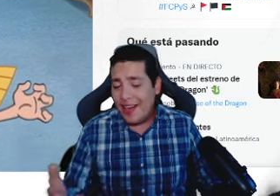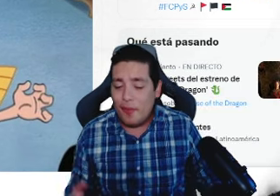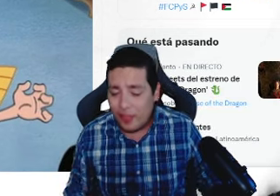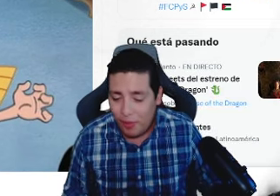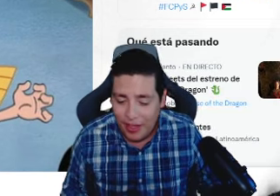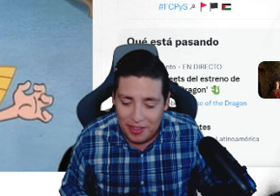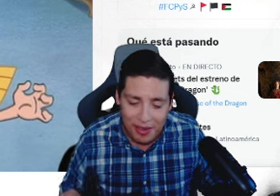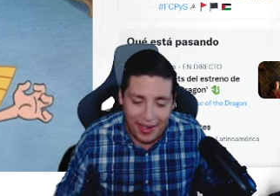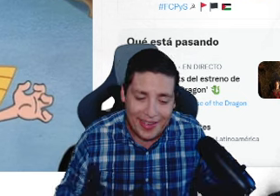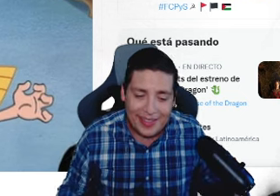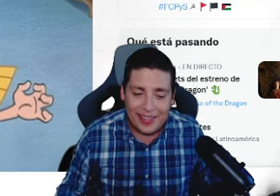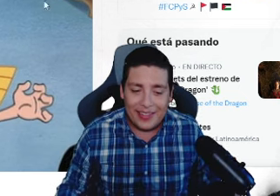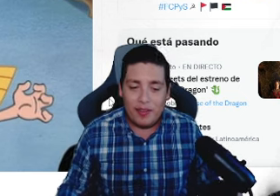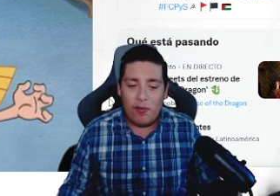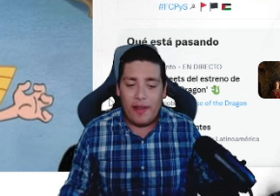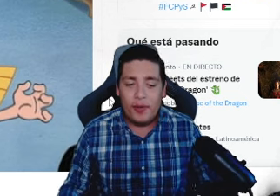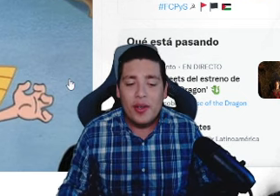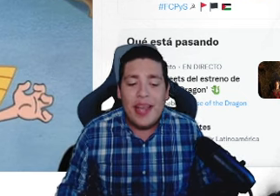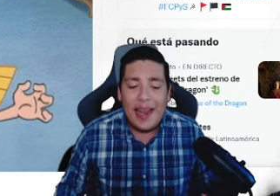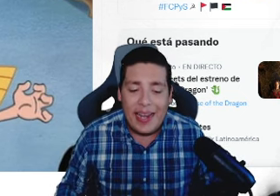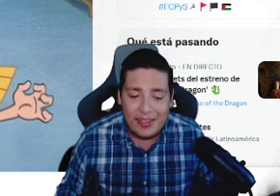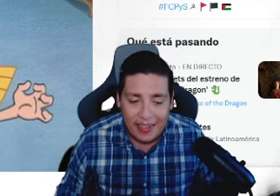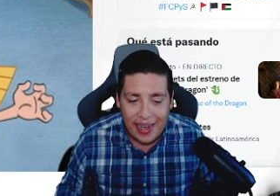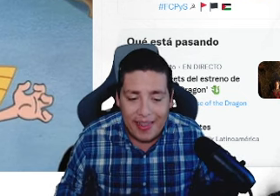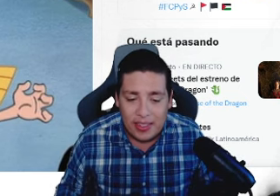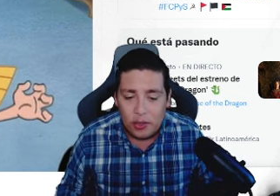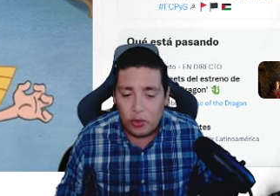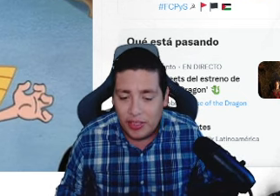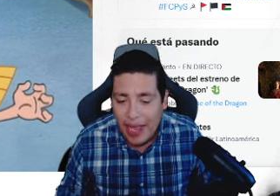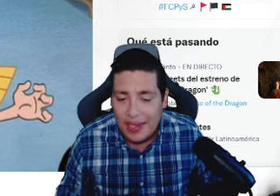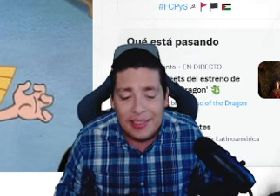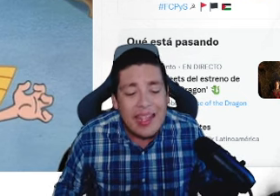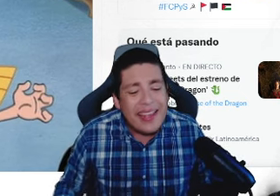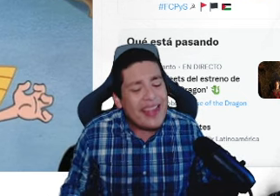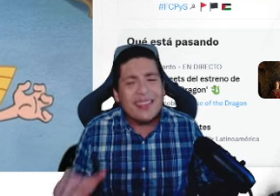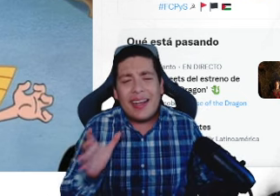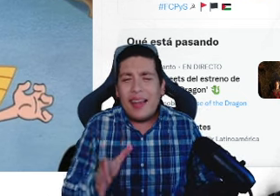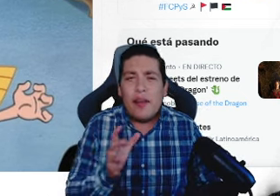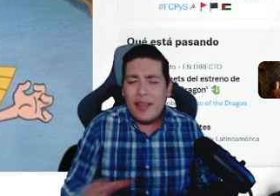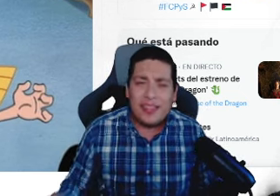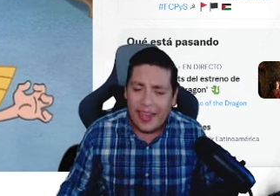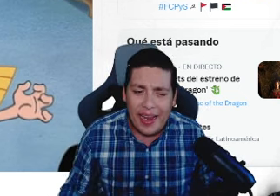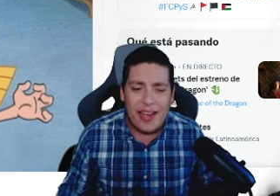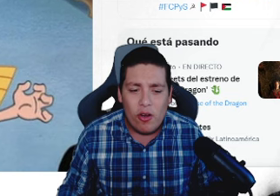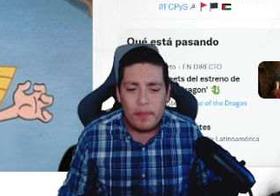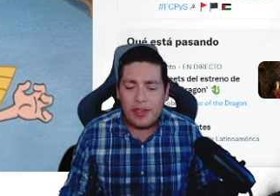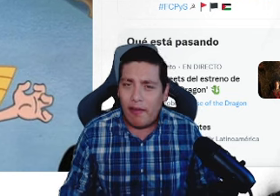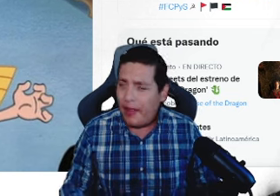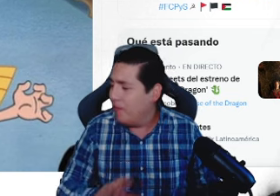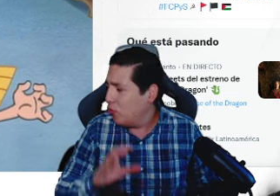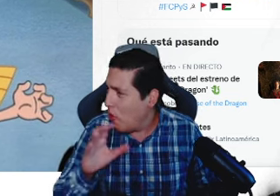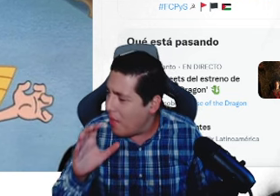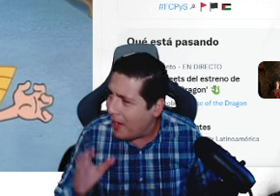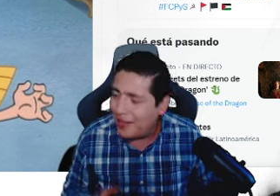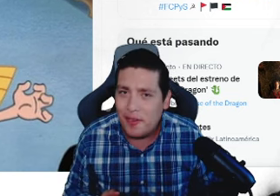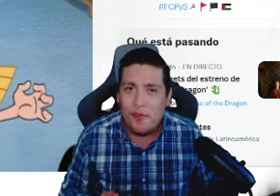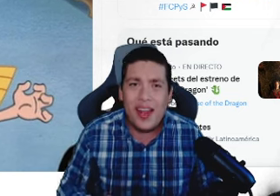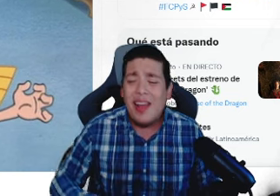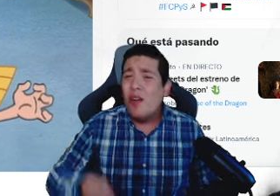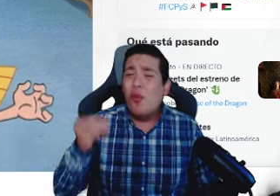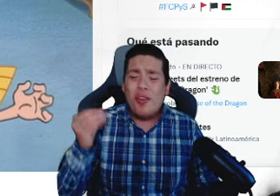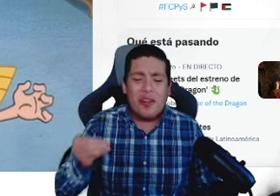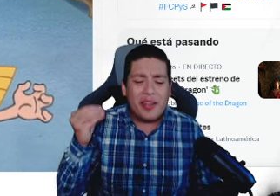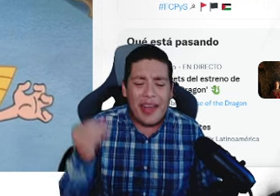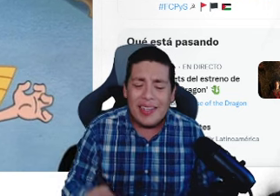Aquí tenemos algunas imágenes que están circulando en las redes sociales, y es que cada vez que Kenia López Rabadán toma la